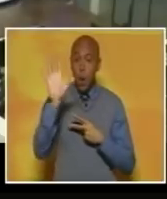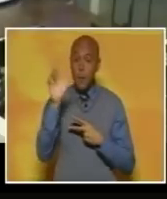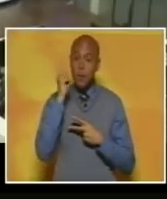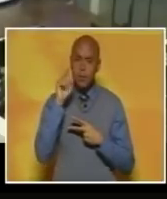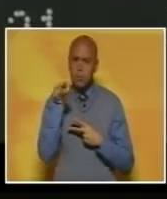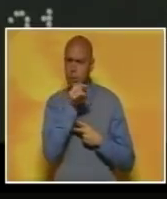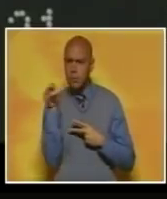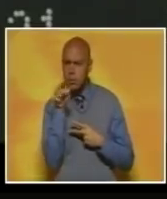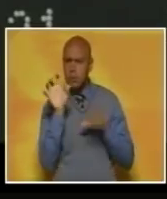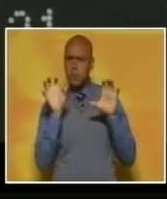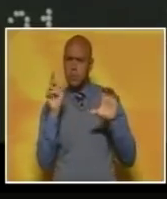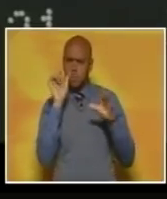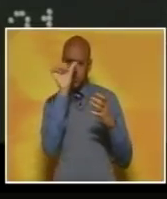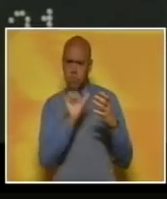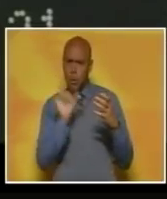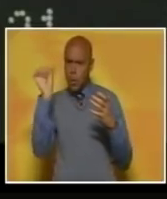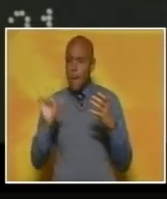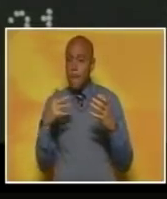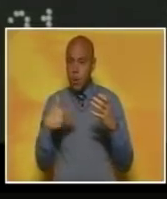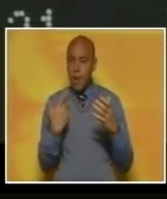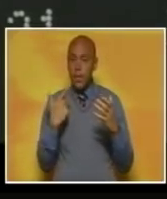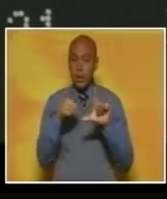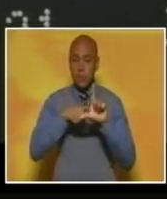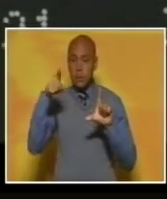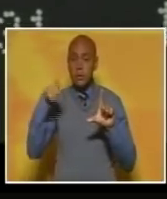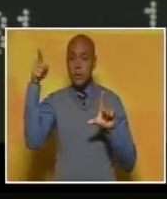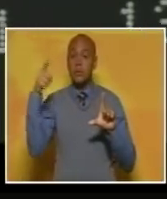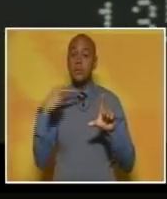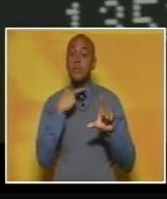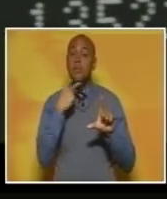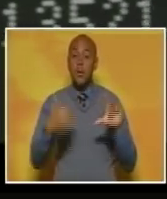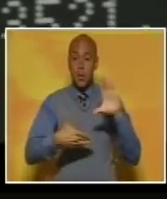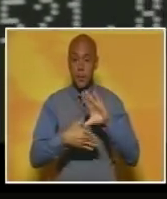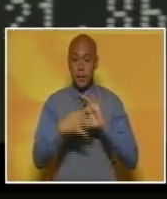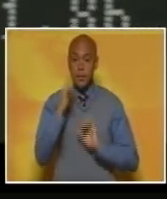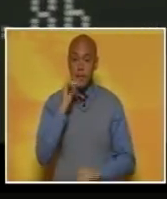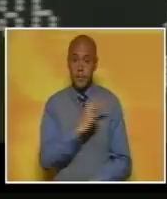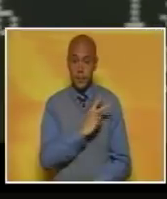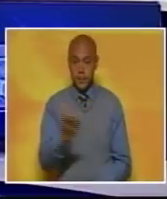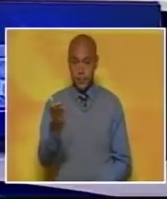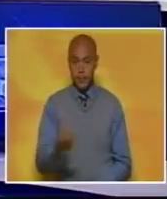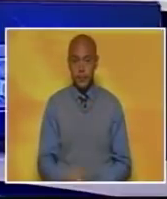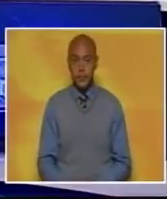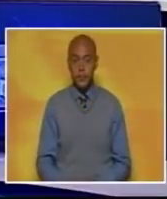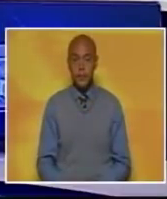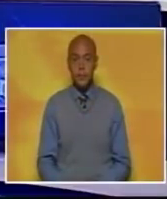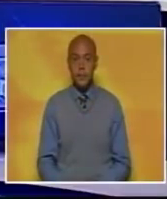podrían potencialmente afectar el crecimiento global. Laura Sepúlveda, Voz de América, Nueva York.